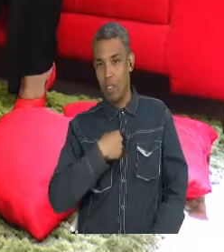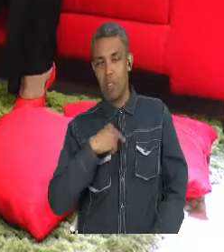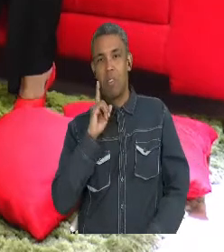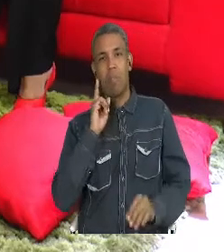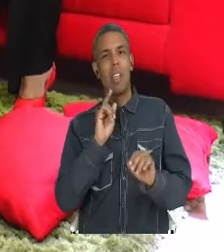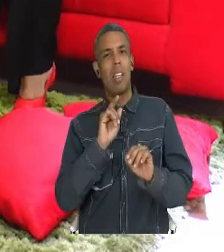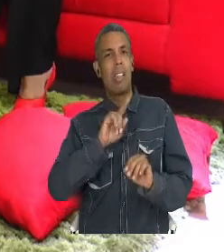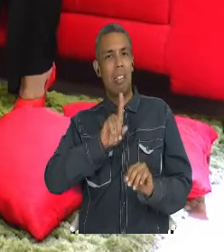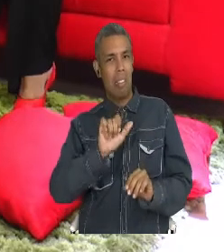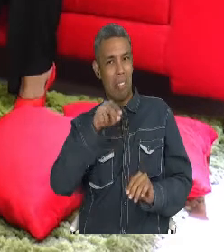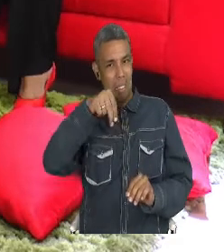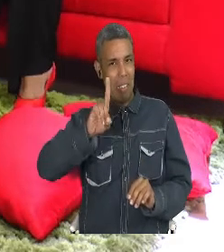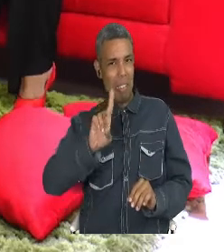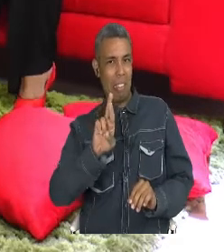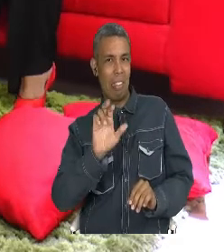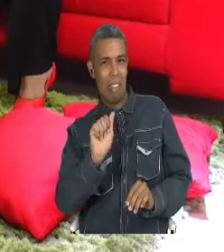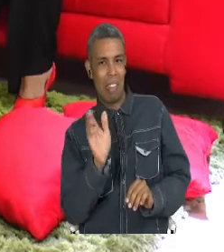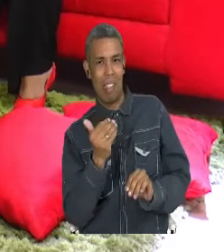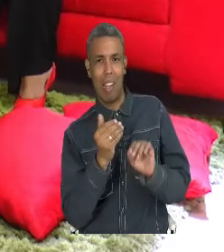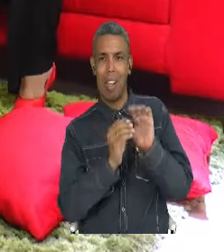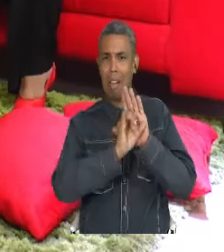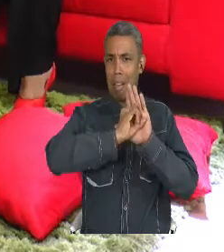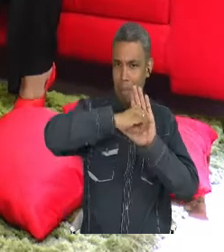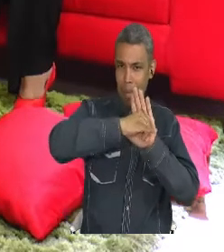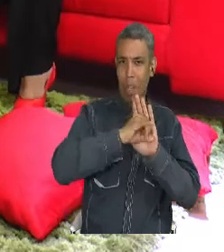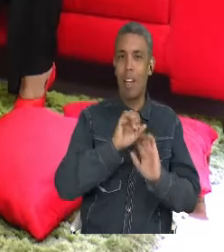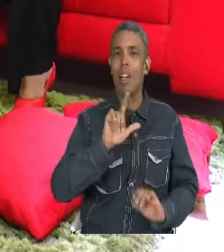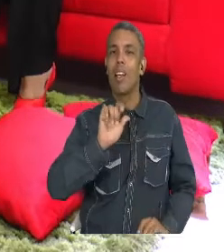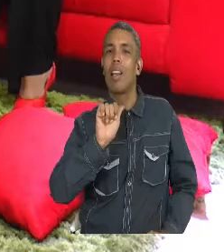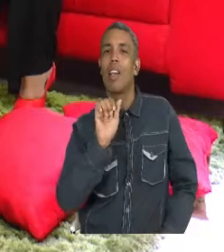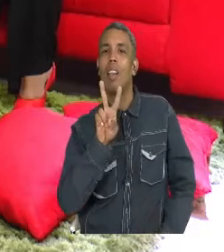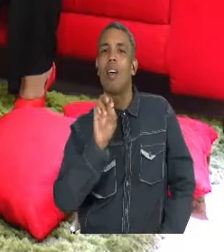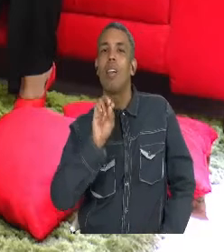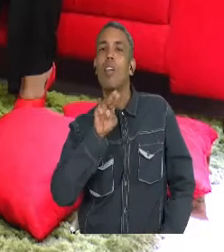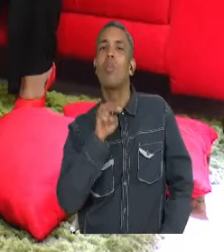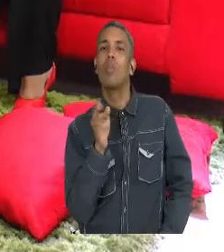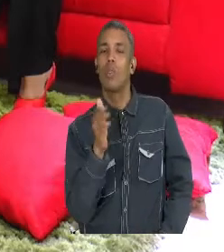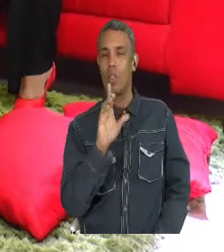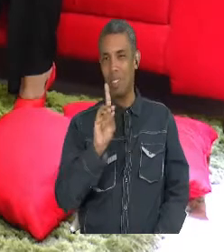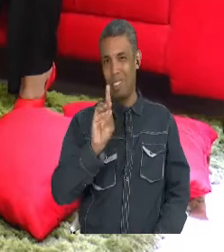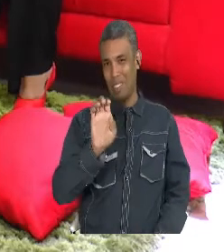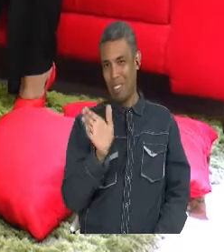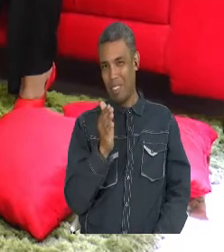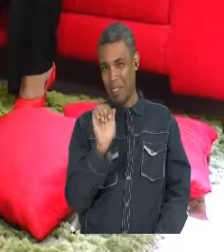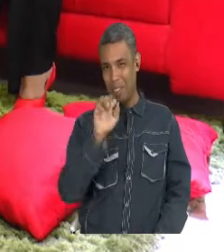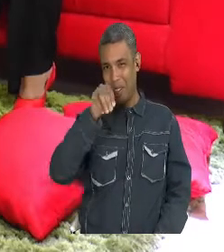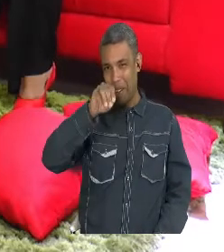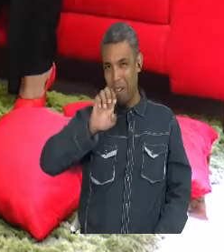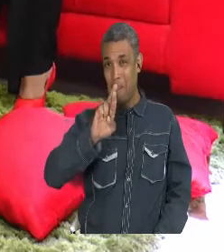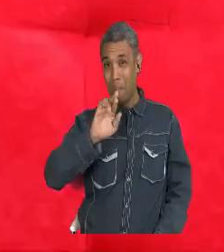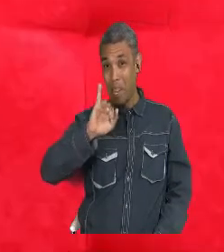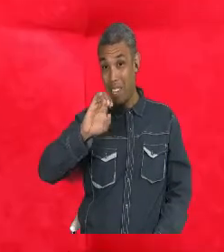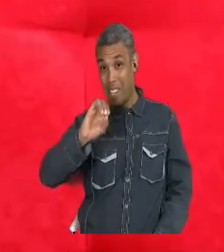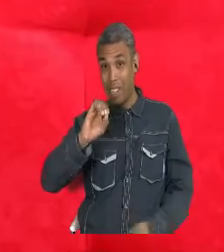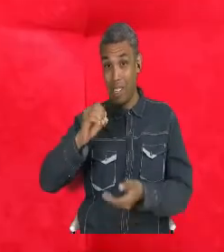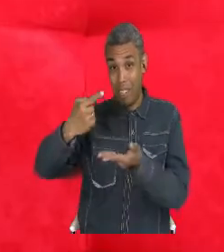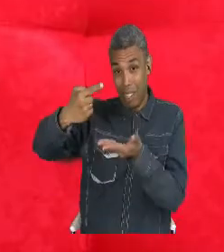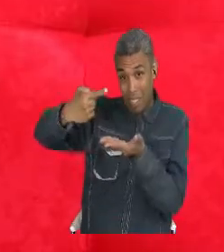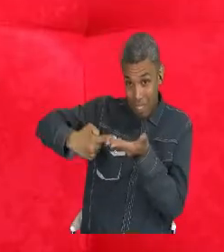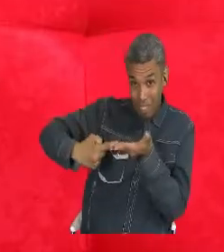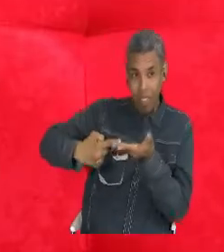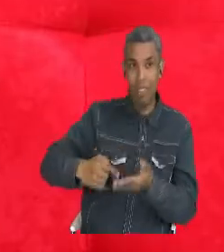y en Instagram también, Sandra, La Voz de América, con raya al piso. O sea, Sandra, raya al piso. Sandra,